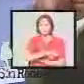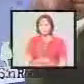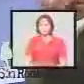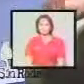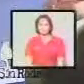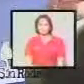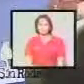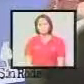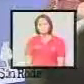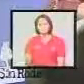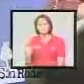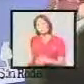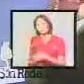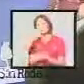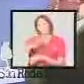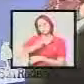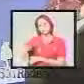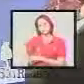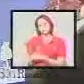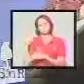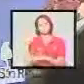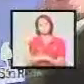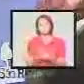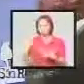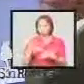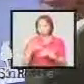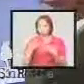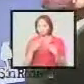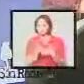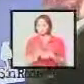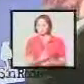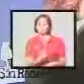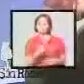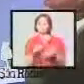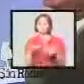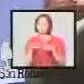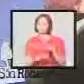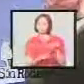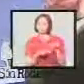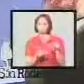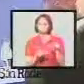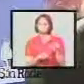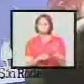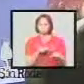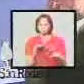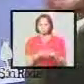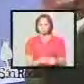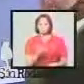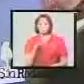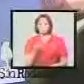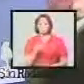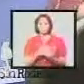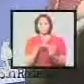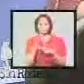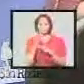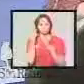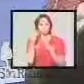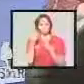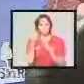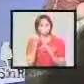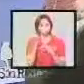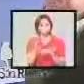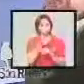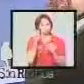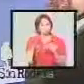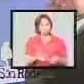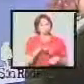y es una forma bonita de tratar de decir. Hacemos esfuerzos mancomunados donde, a través de la información, usted